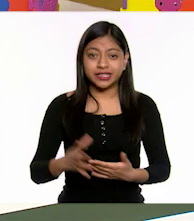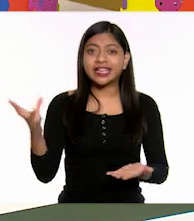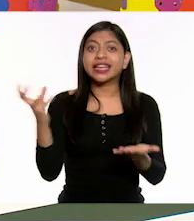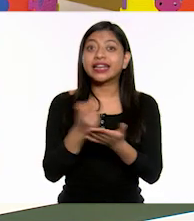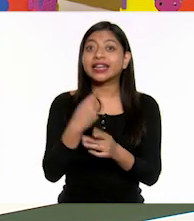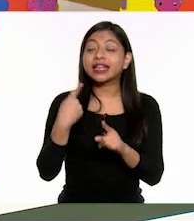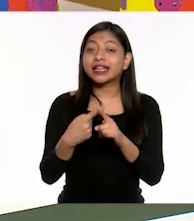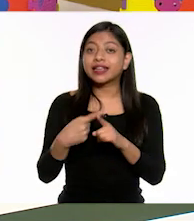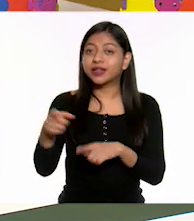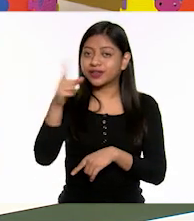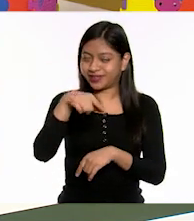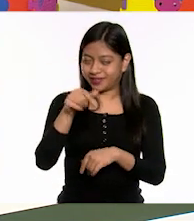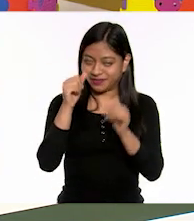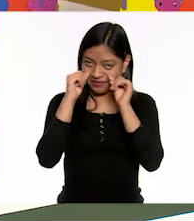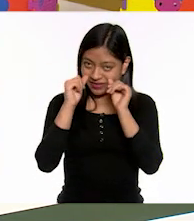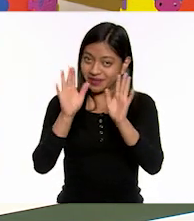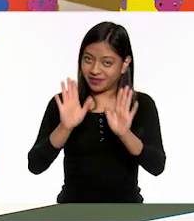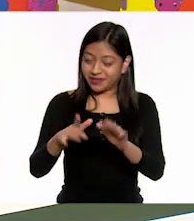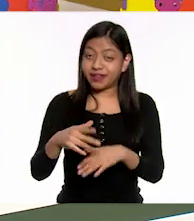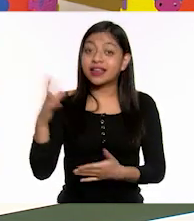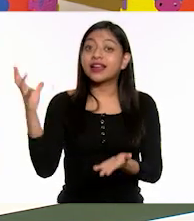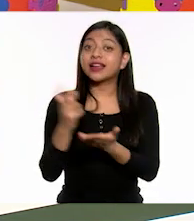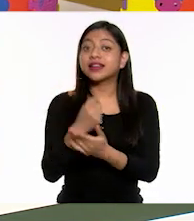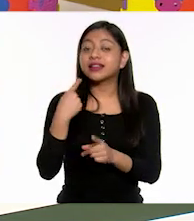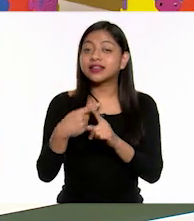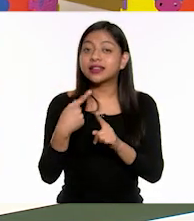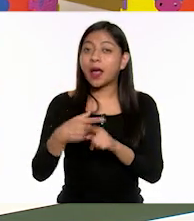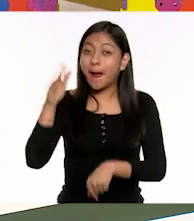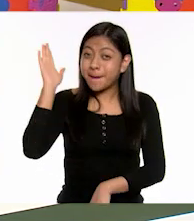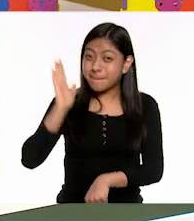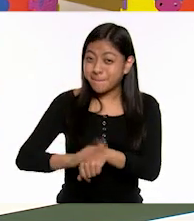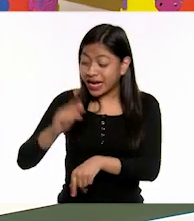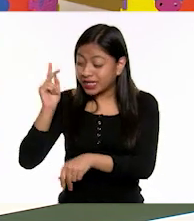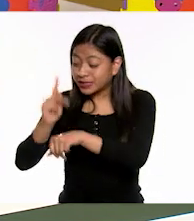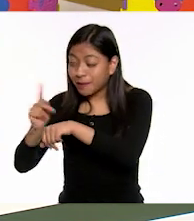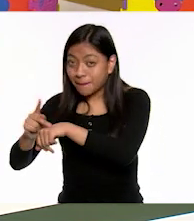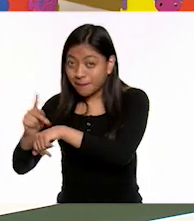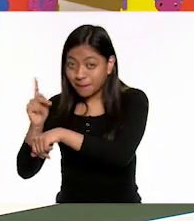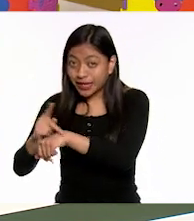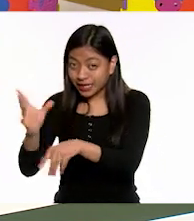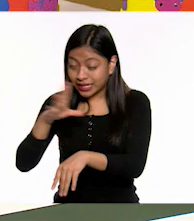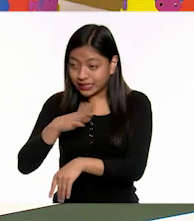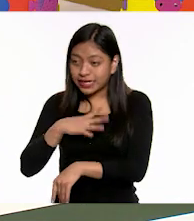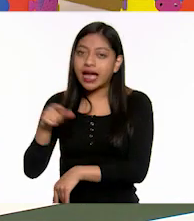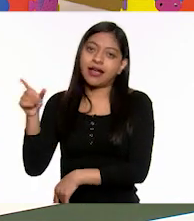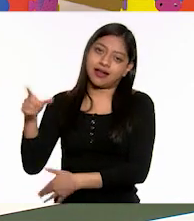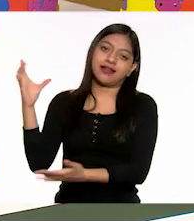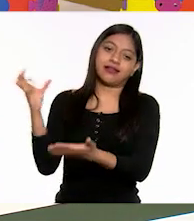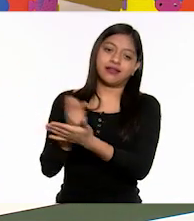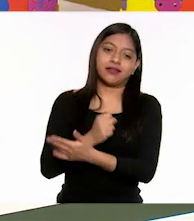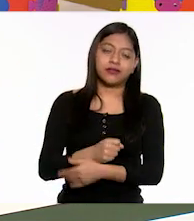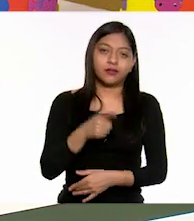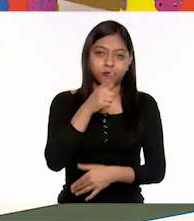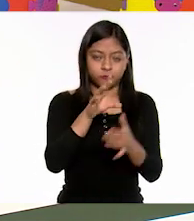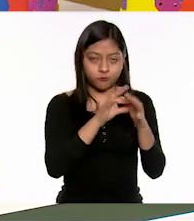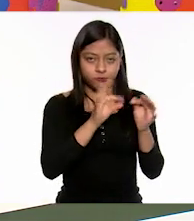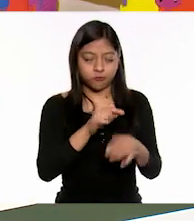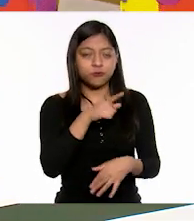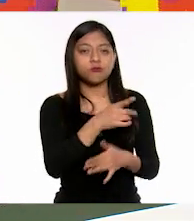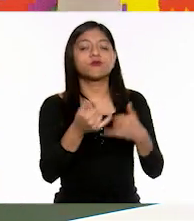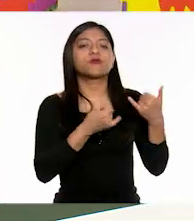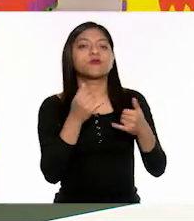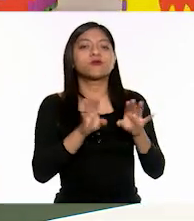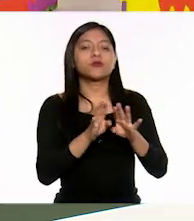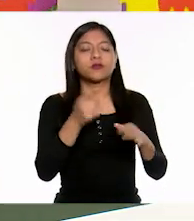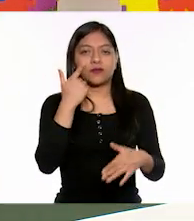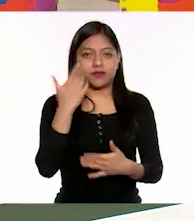fíjate es bien importante mencionar esa verdad gana el que más piedritas ayer verdad a ver ahora tú explícame tu versión muy